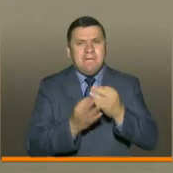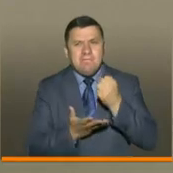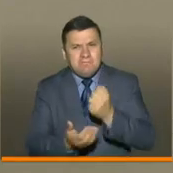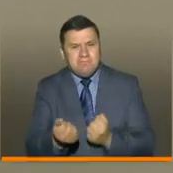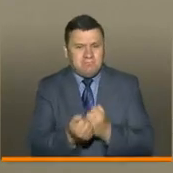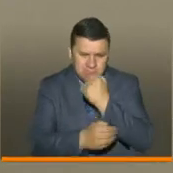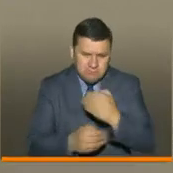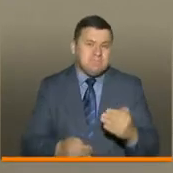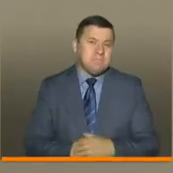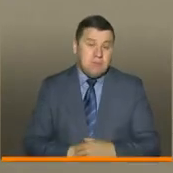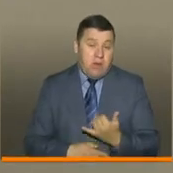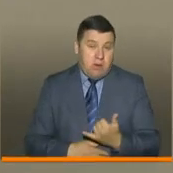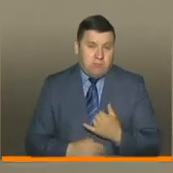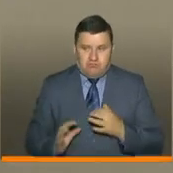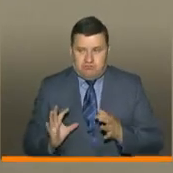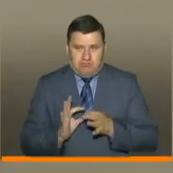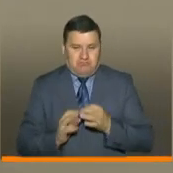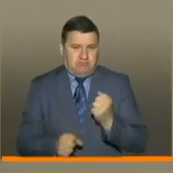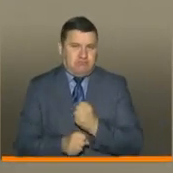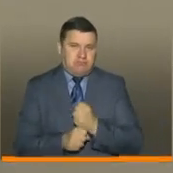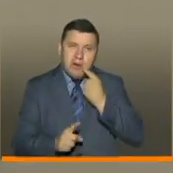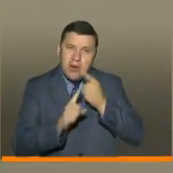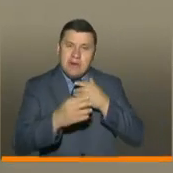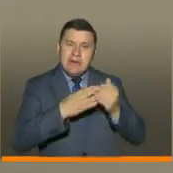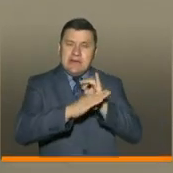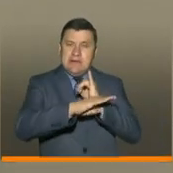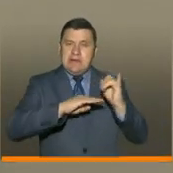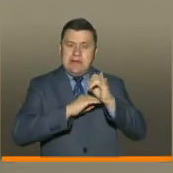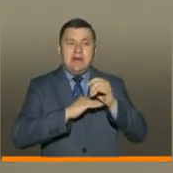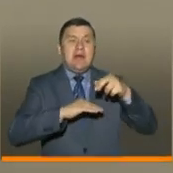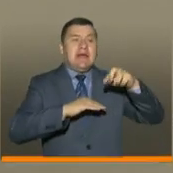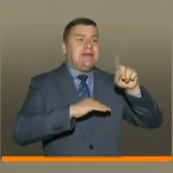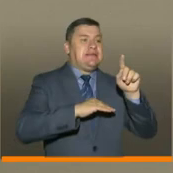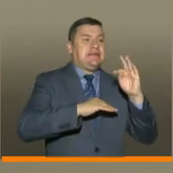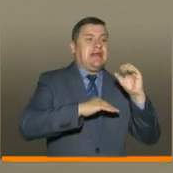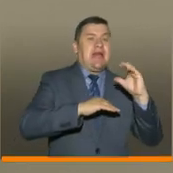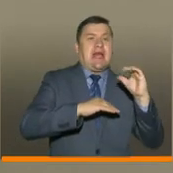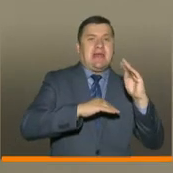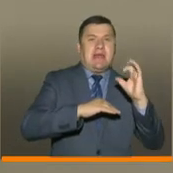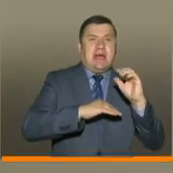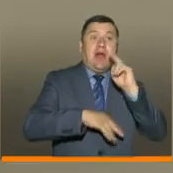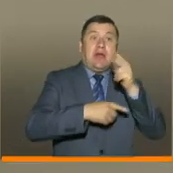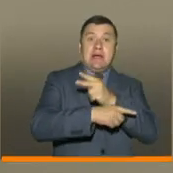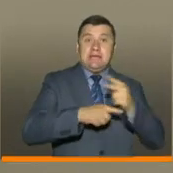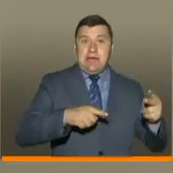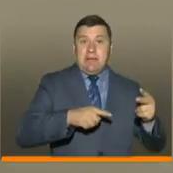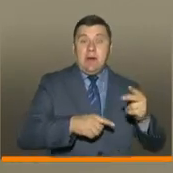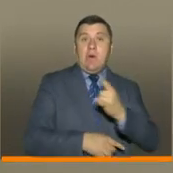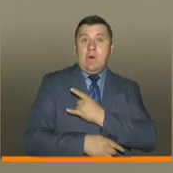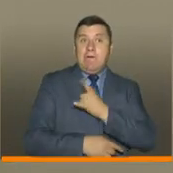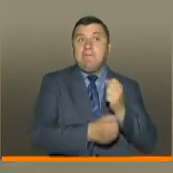familias y a los niños. Así que estamos juntos trabajando por San Andrés, Providencia y Santa Catalina y en 2 semanas tendremos la mesa de educación